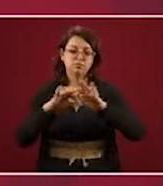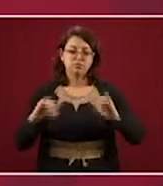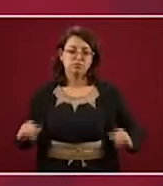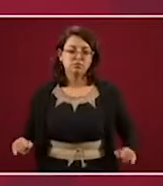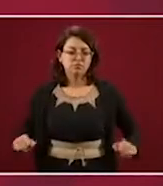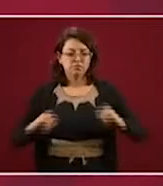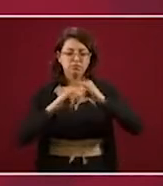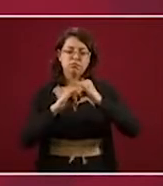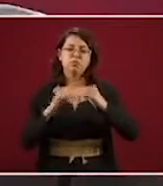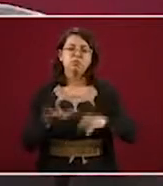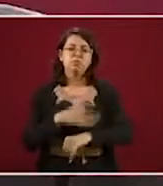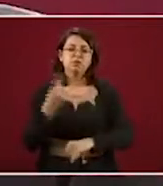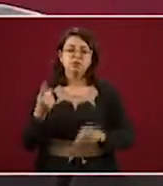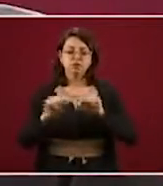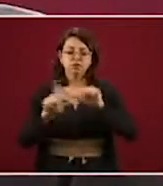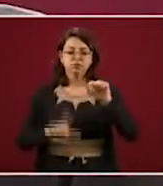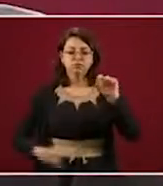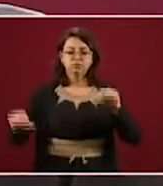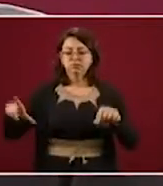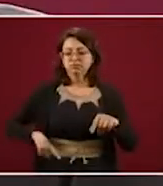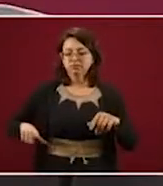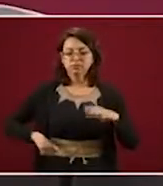los pilares del Estado mexicano.